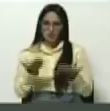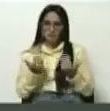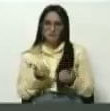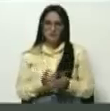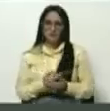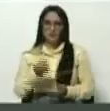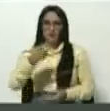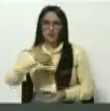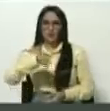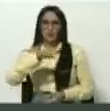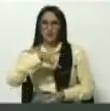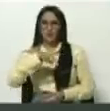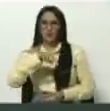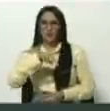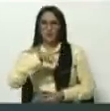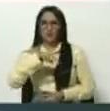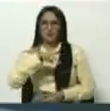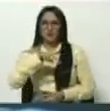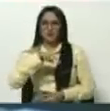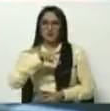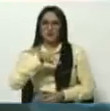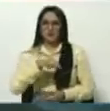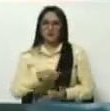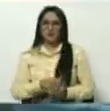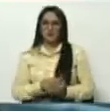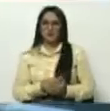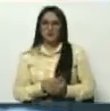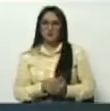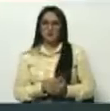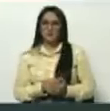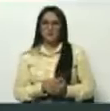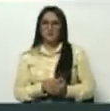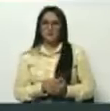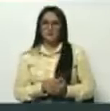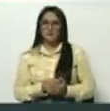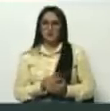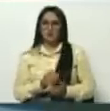porque ustedes son lo más sublime.